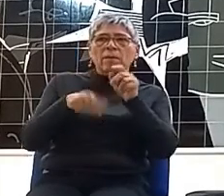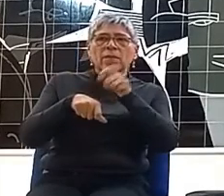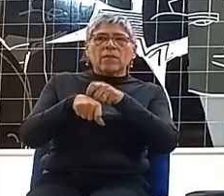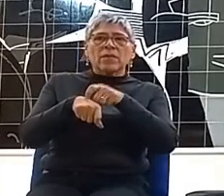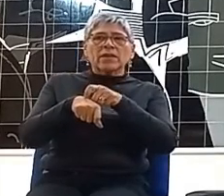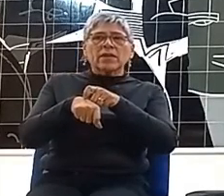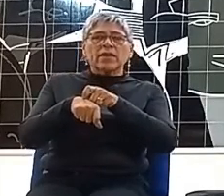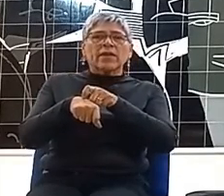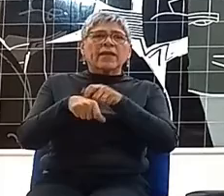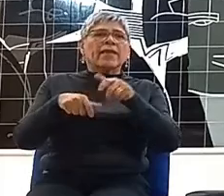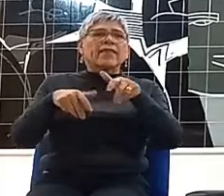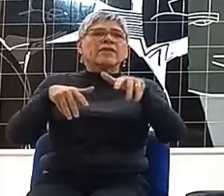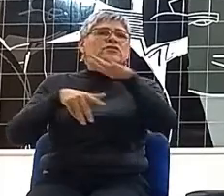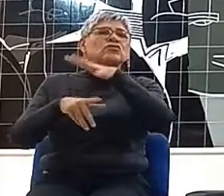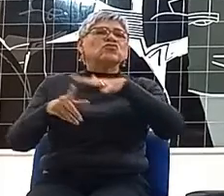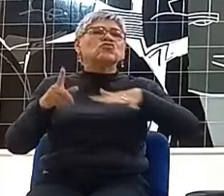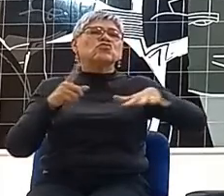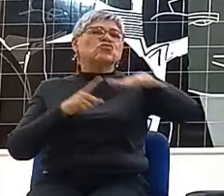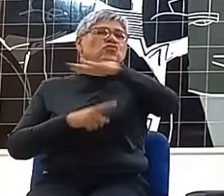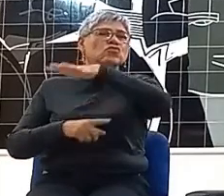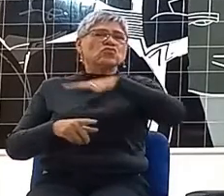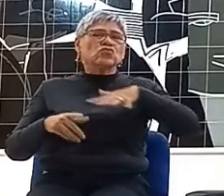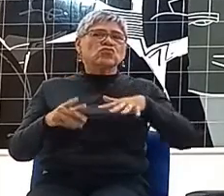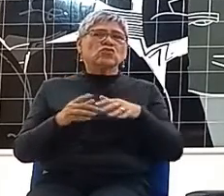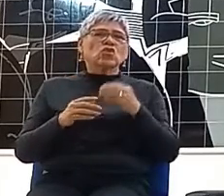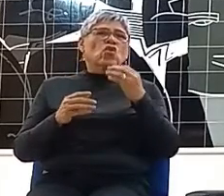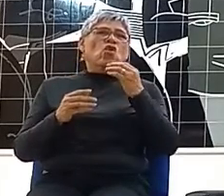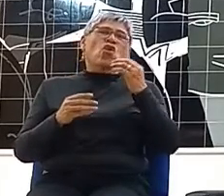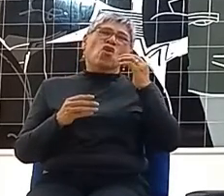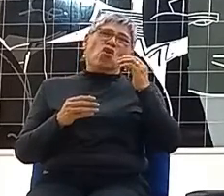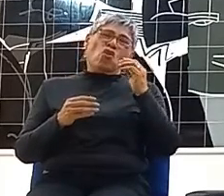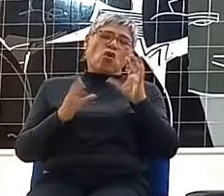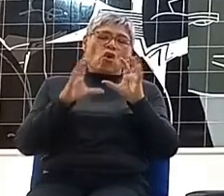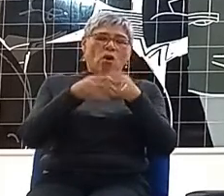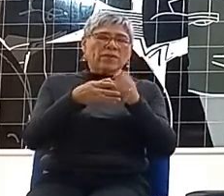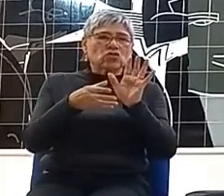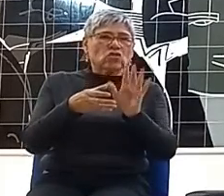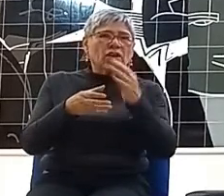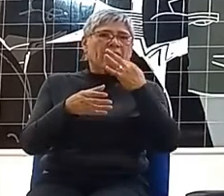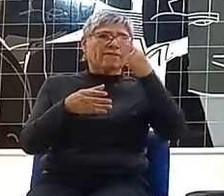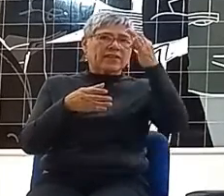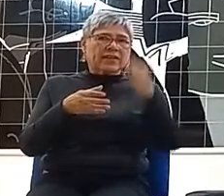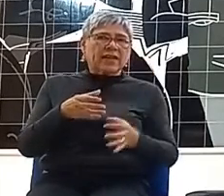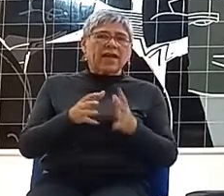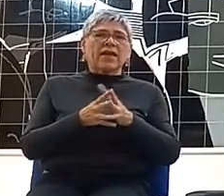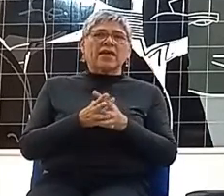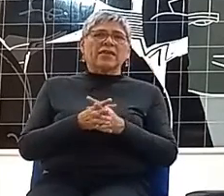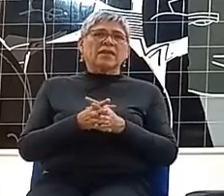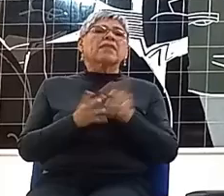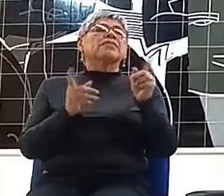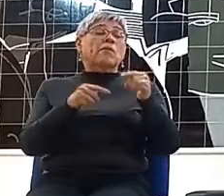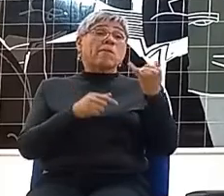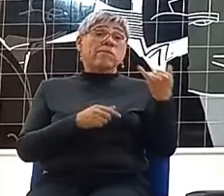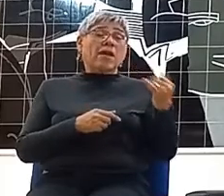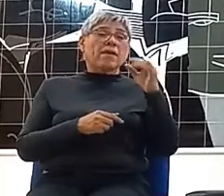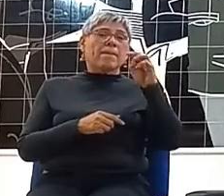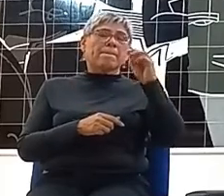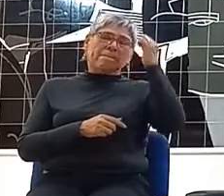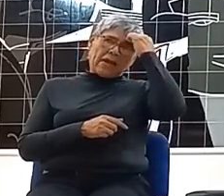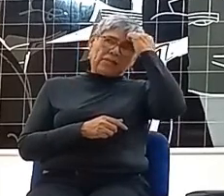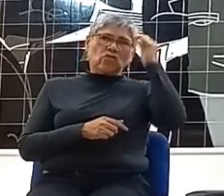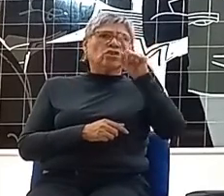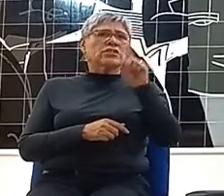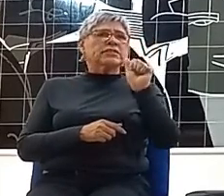bueno, un poco de la dinámica de la Comisión para la Verdad en Lima, al maestro Salomón Lerner, que era rector